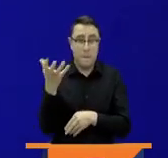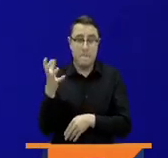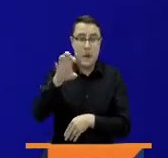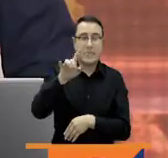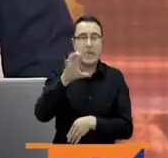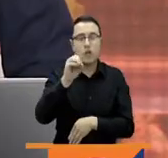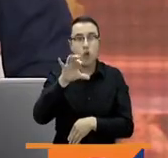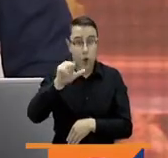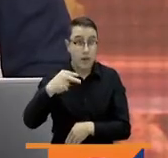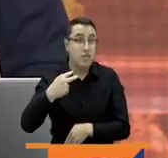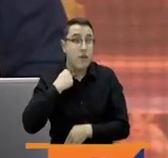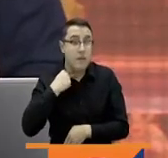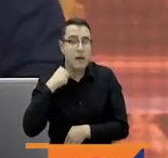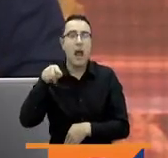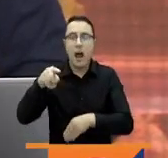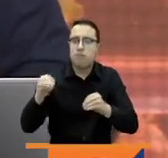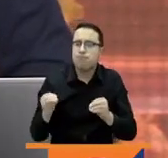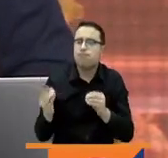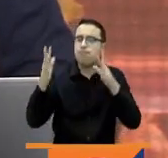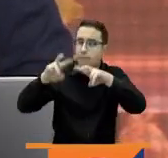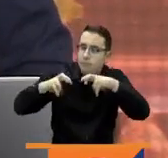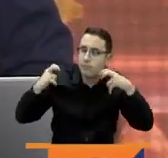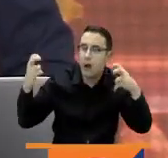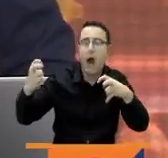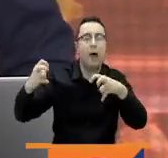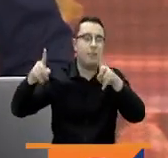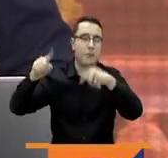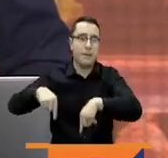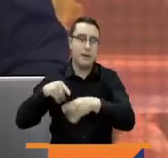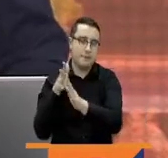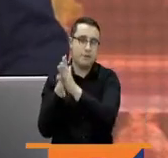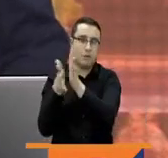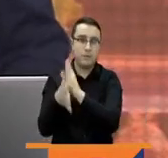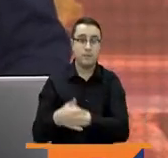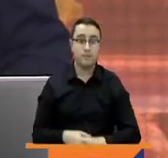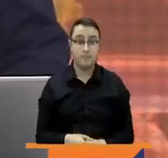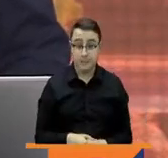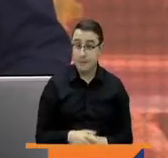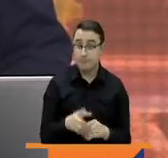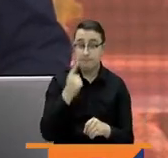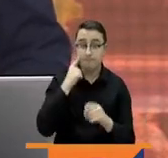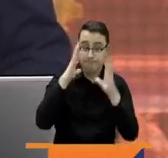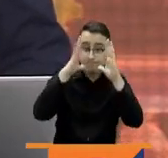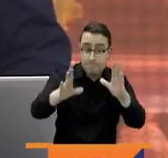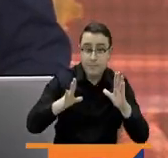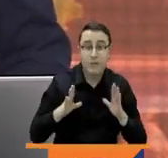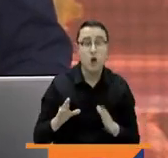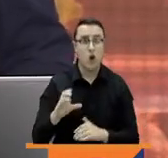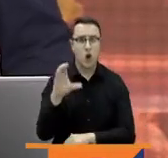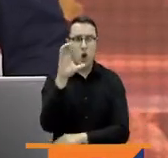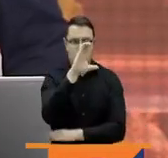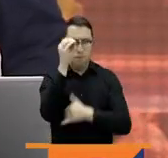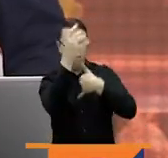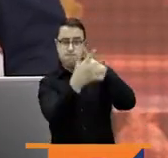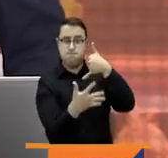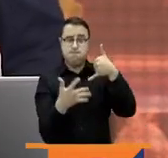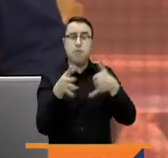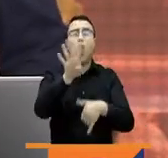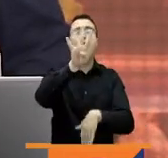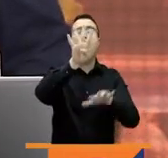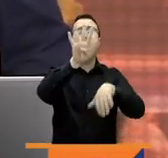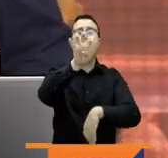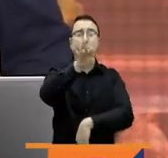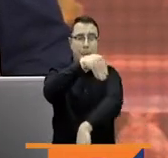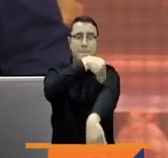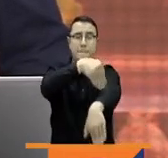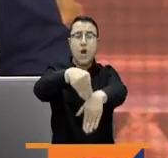año. Y escuchen esta cifra, al año se pierden en Colombia cerca de 9 millones de toneladas de comida, así lo reveló el Banco